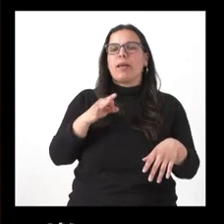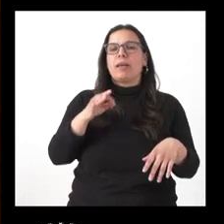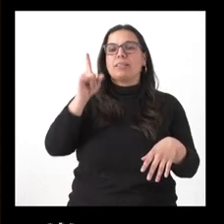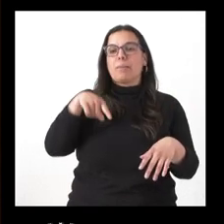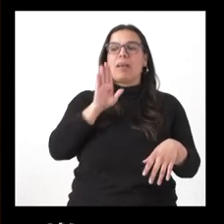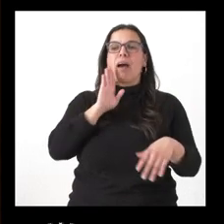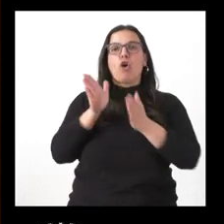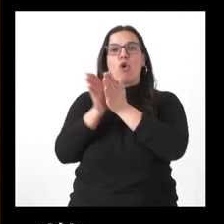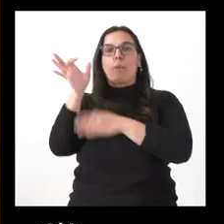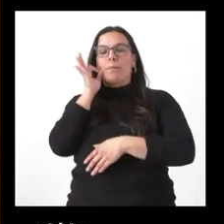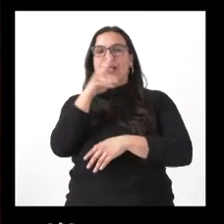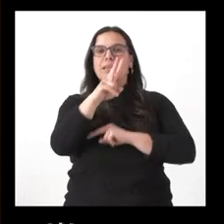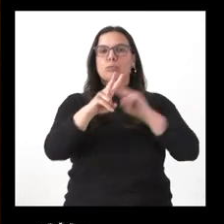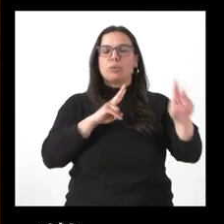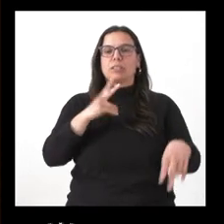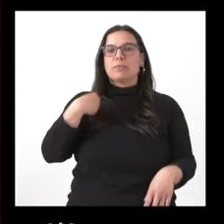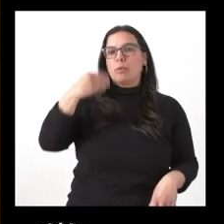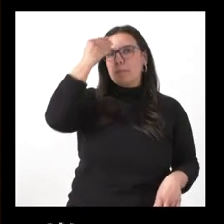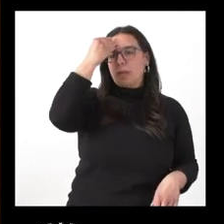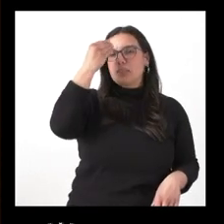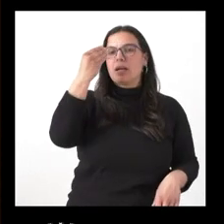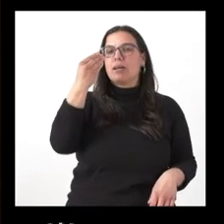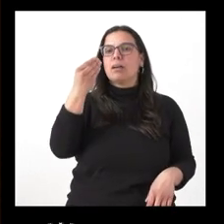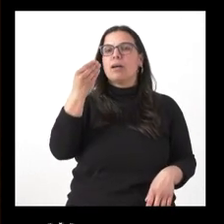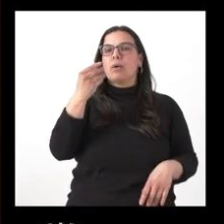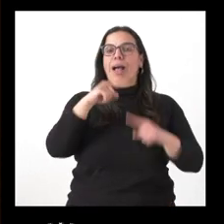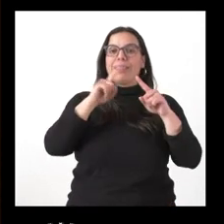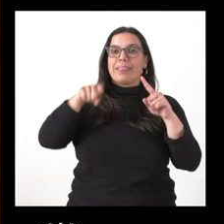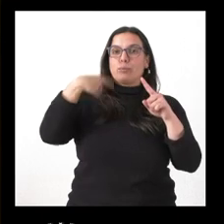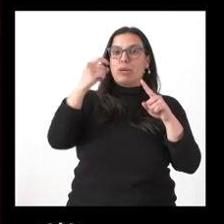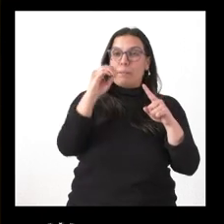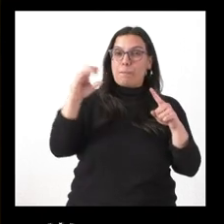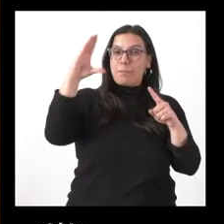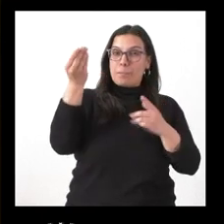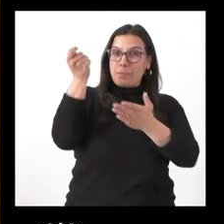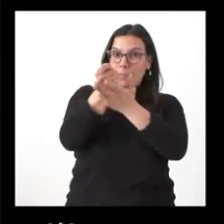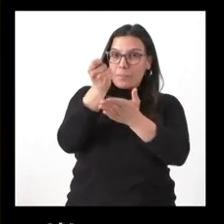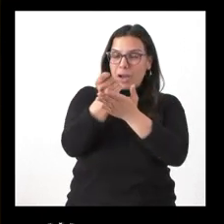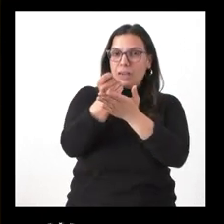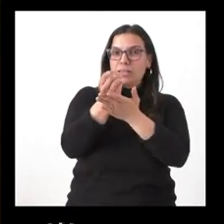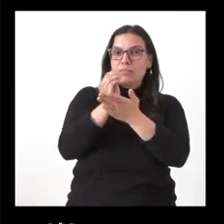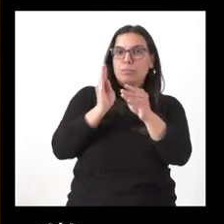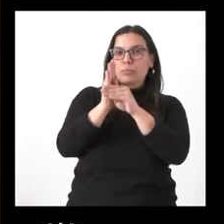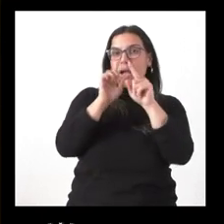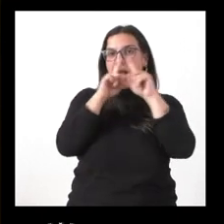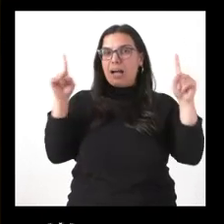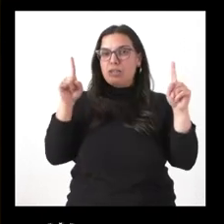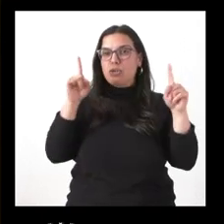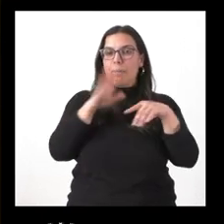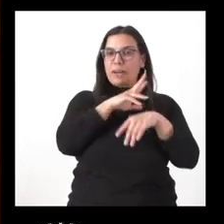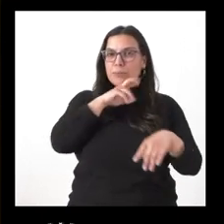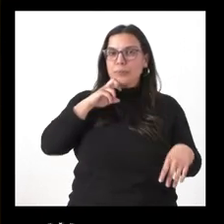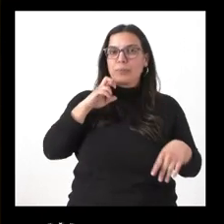la compañera de si descartan que vaya a haber una aportación posterior a esta para lo largo del año mantener el